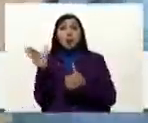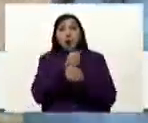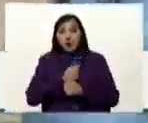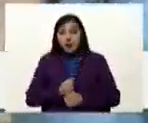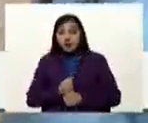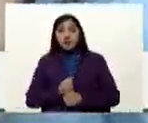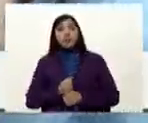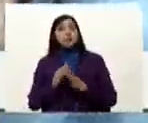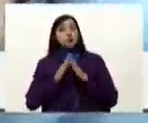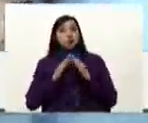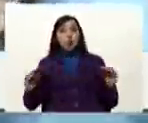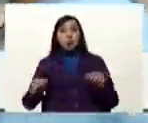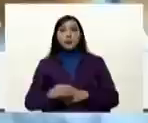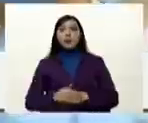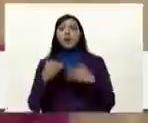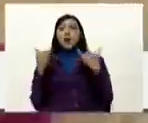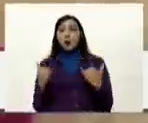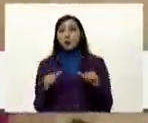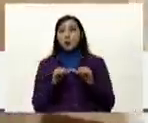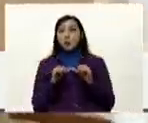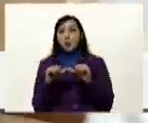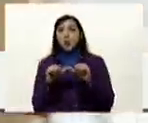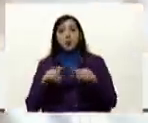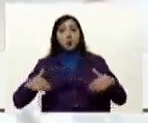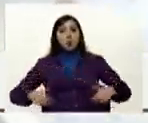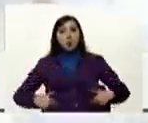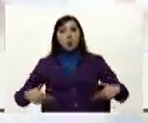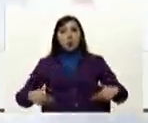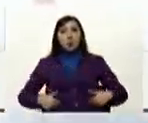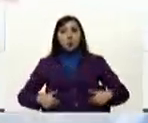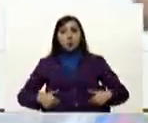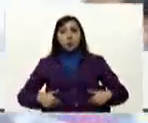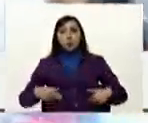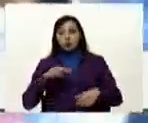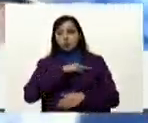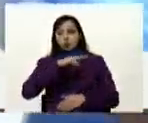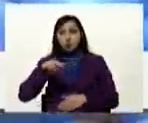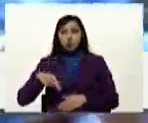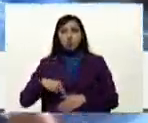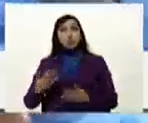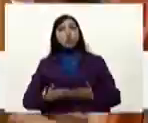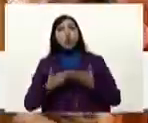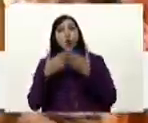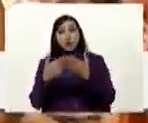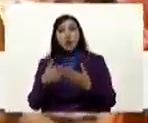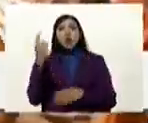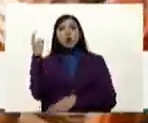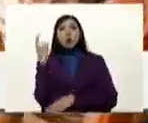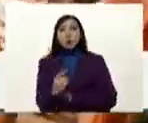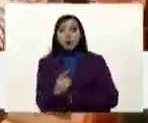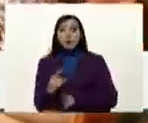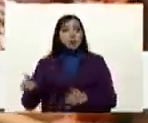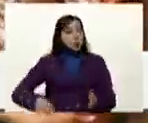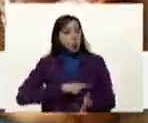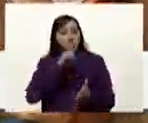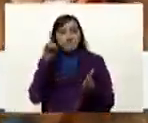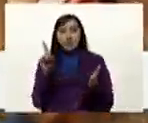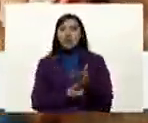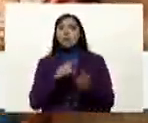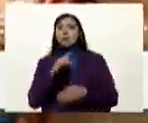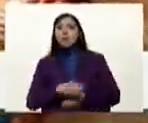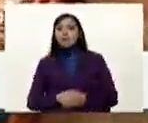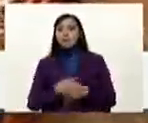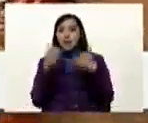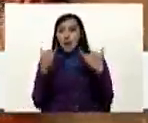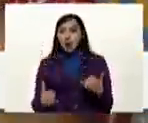estas metas que hasta ahora, bueno, seguiremos con los esfuerzos para poder nosotros garantizar cumplir al 100%, y hoy